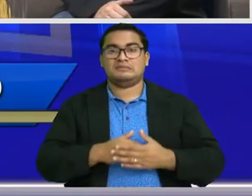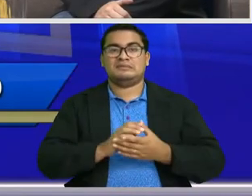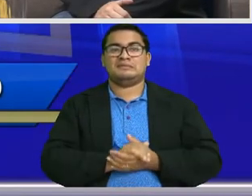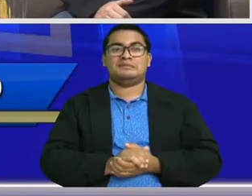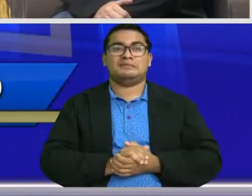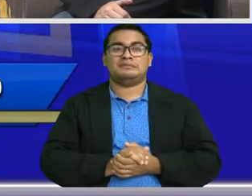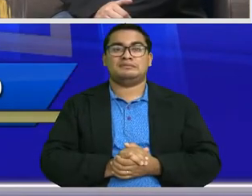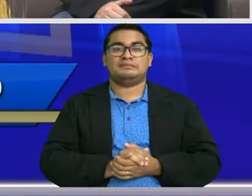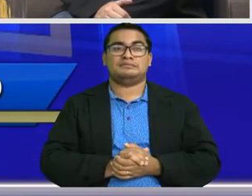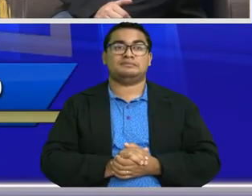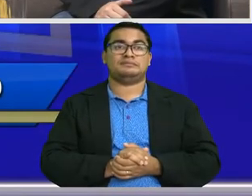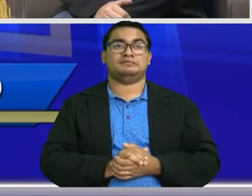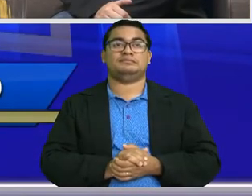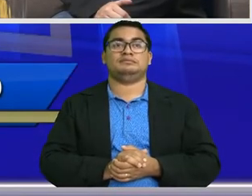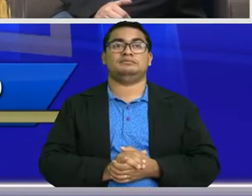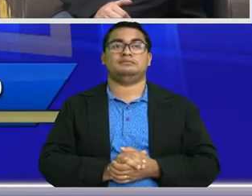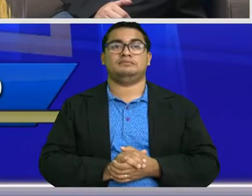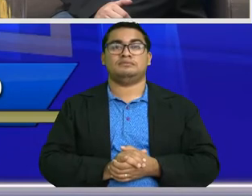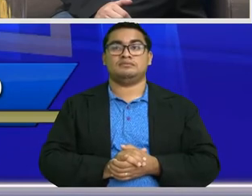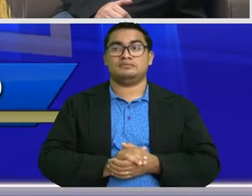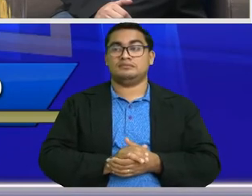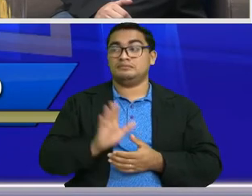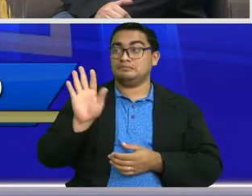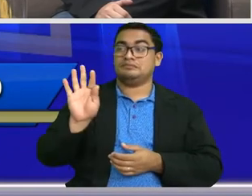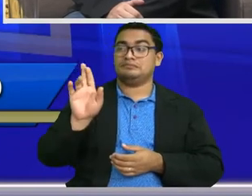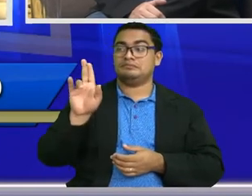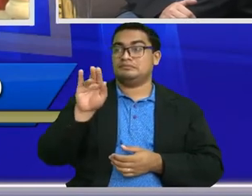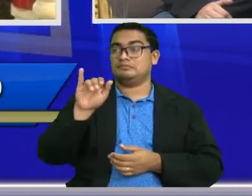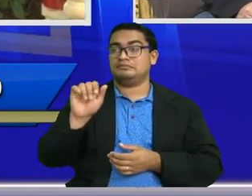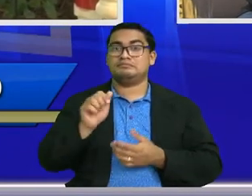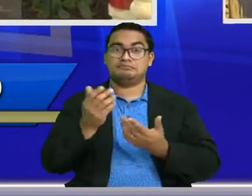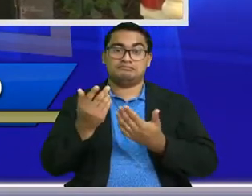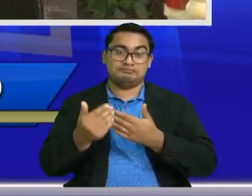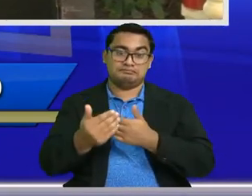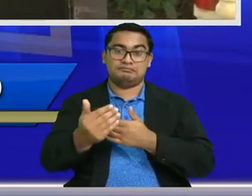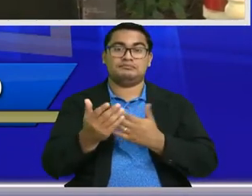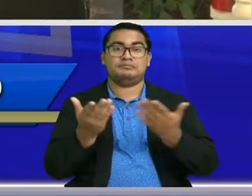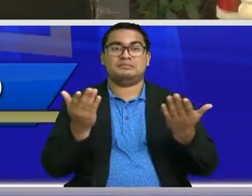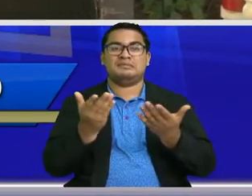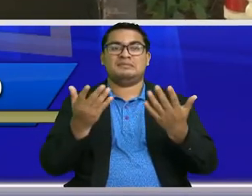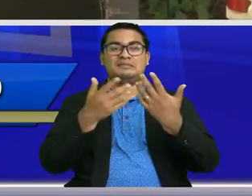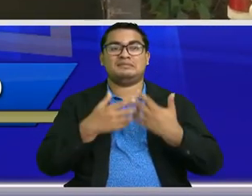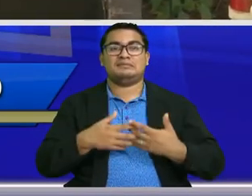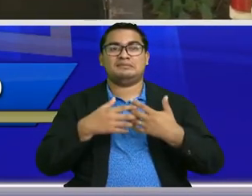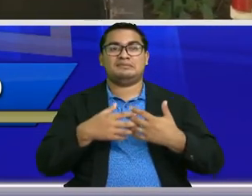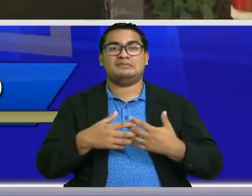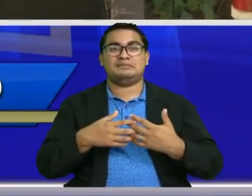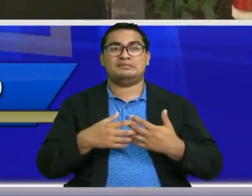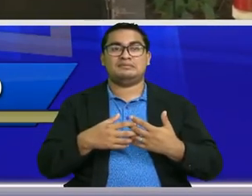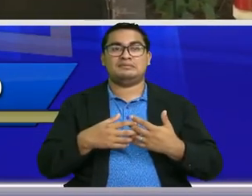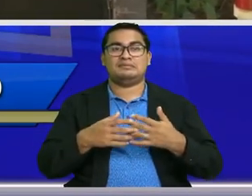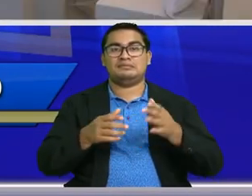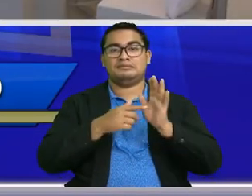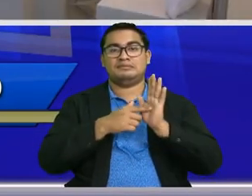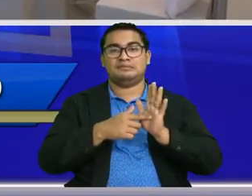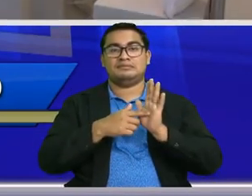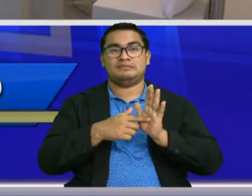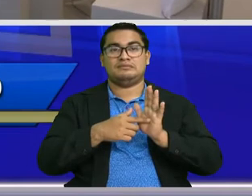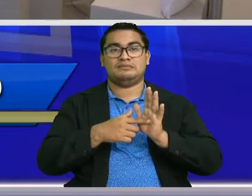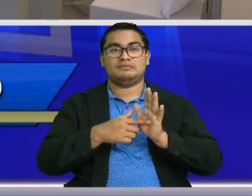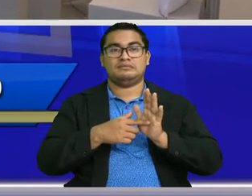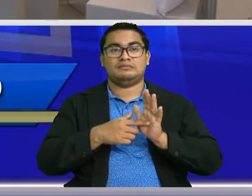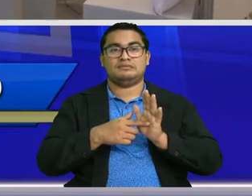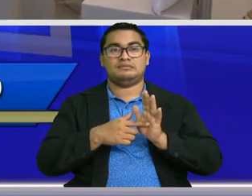Bueno, ahí ya dejando a la compañera Frania, creo yo, las expectativas planteadas también para las empresas, ¿no? Sí. No necesariamente tiene que estar empresa